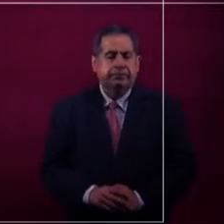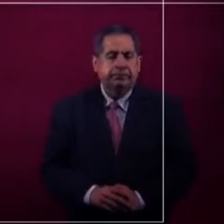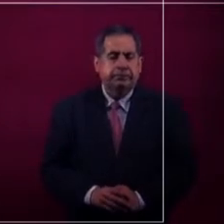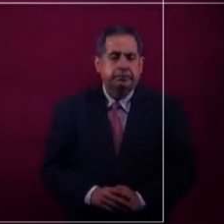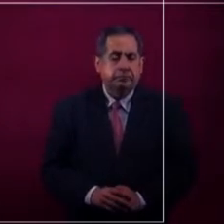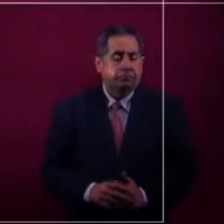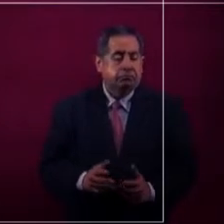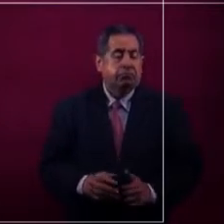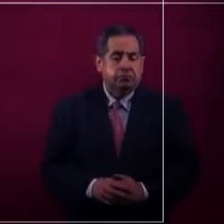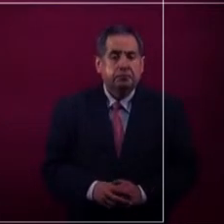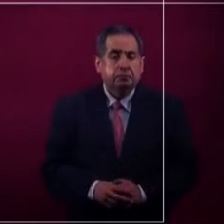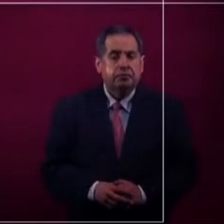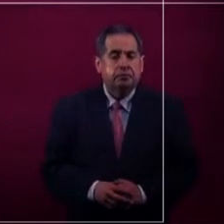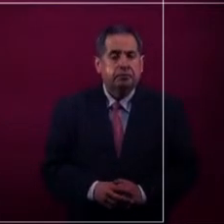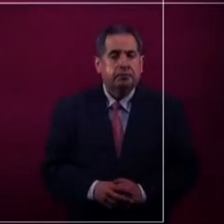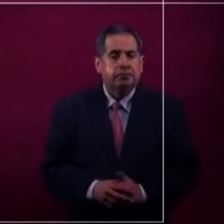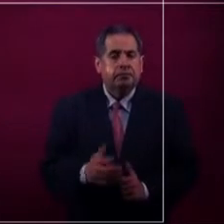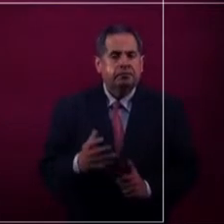No